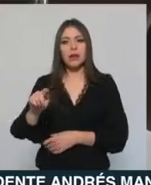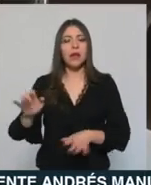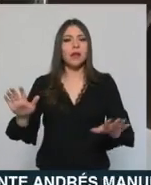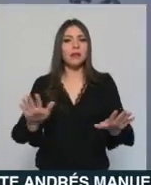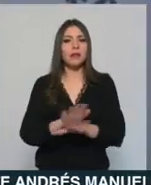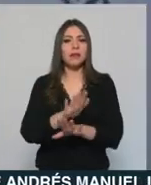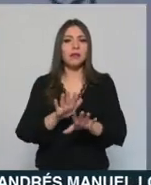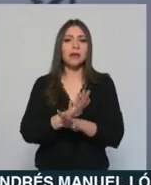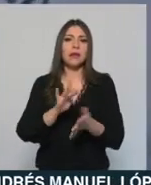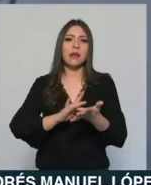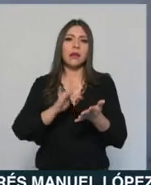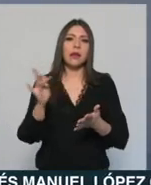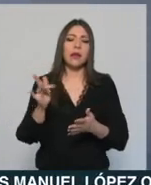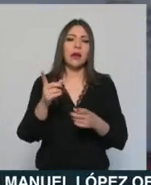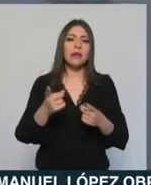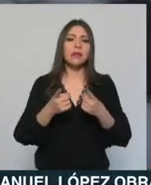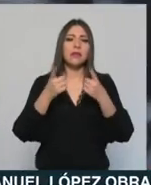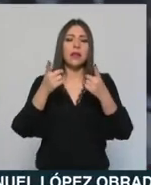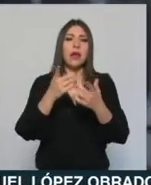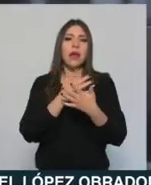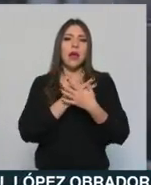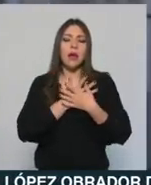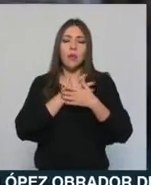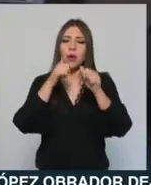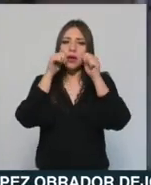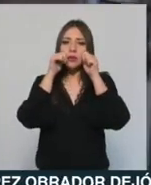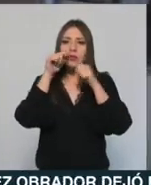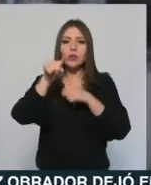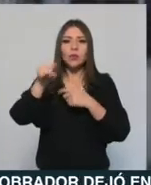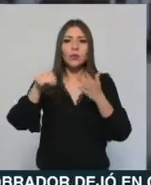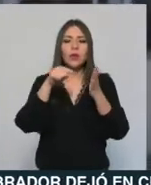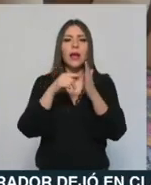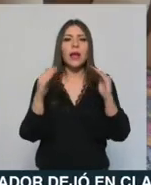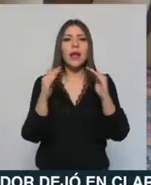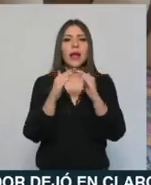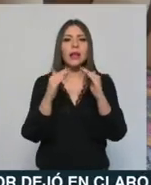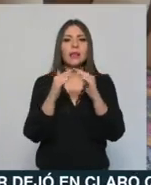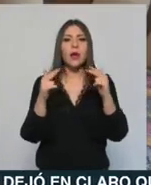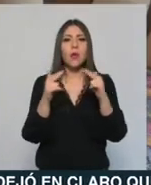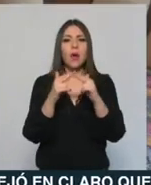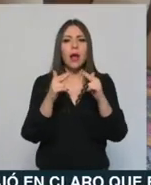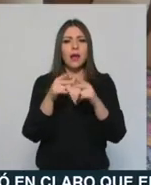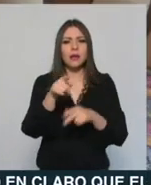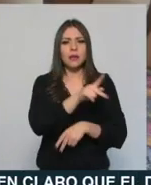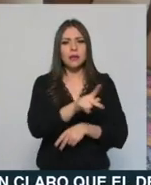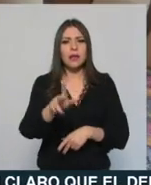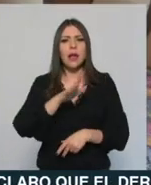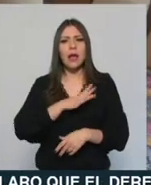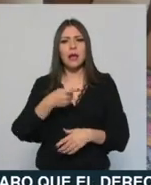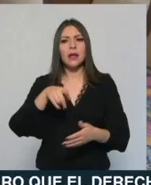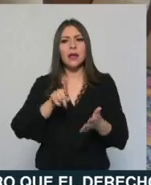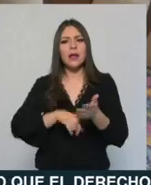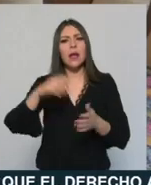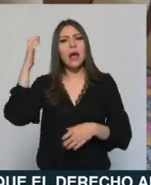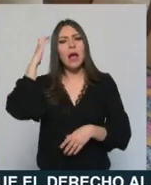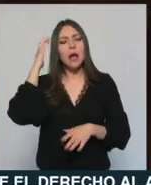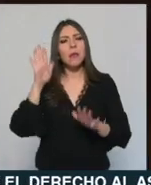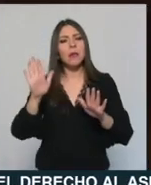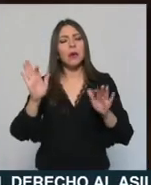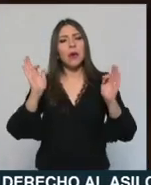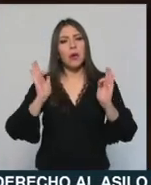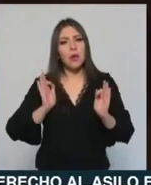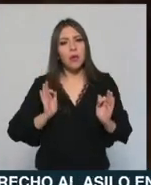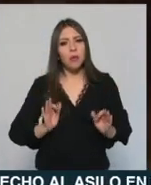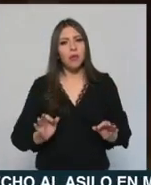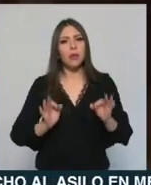y alimentación que reciben en la casa hogar. Además, el lugar cuenta con recámaras cómodas y dignas para ellas, espacios